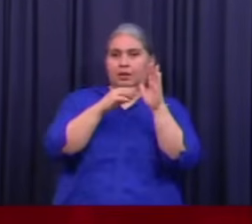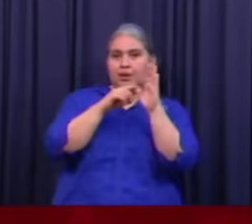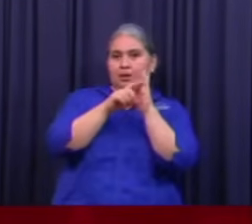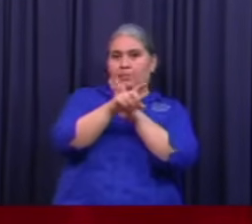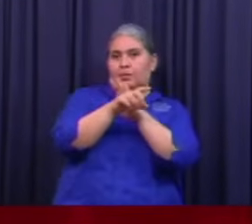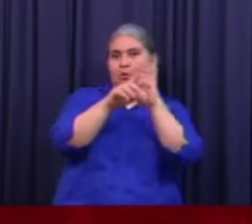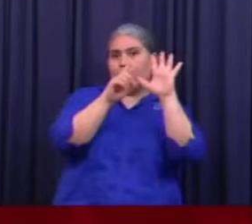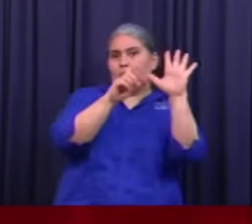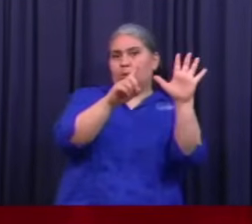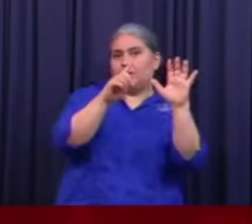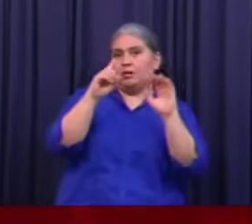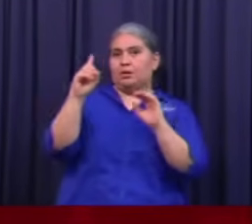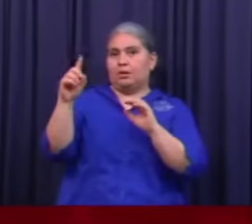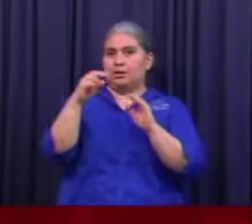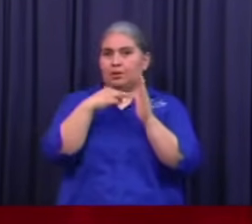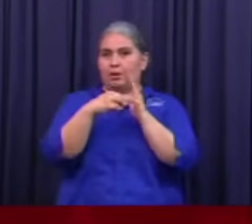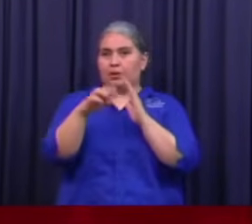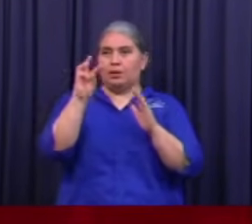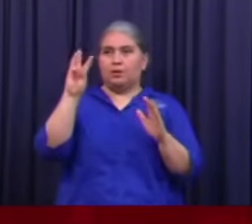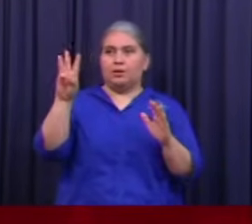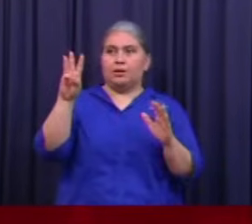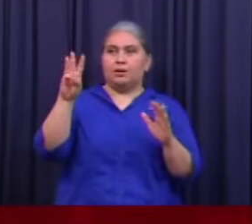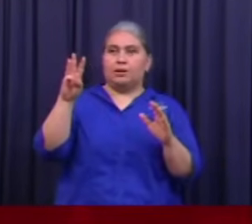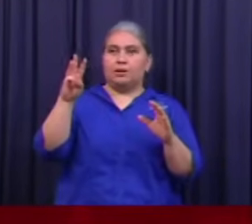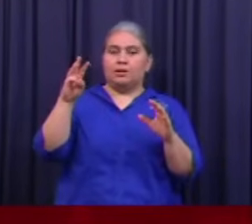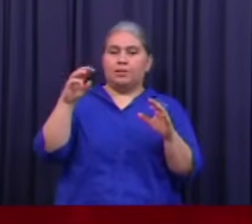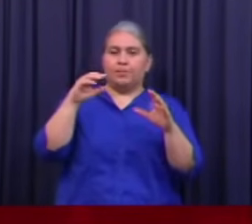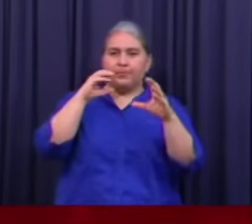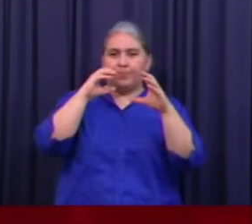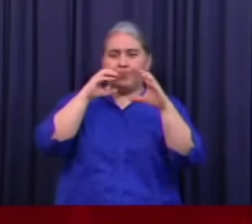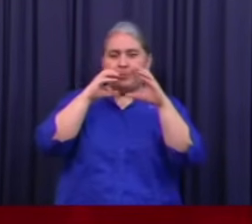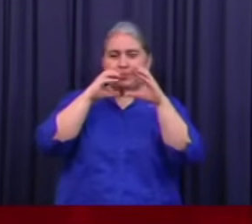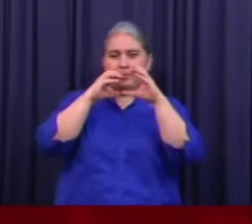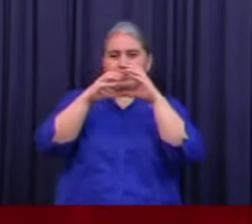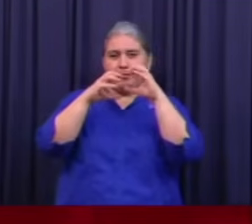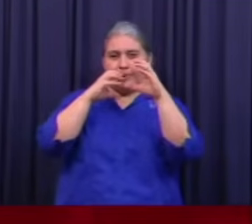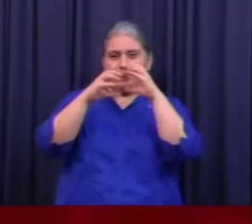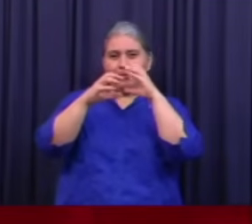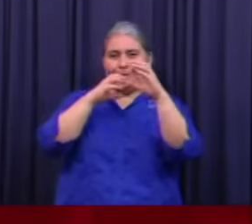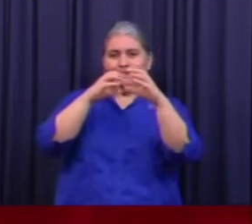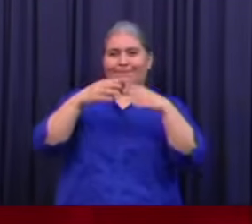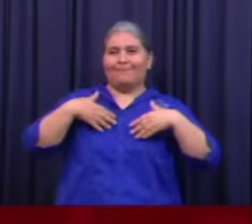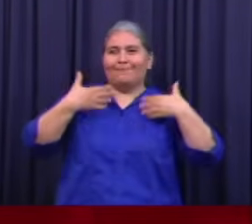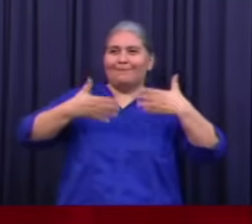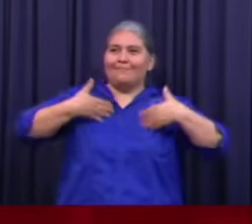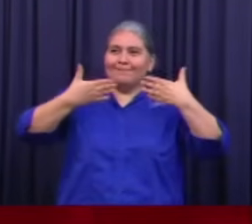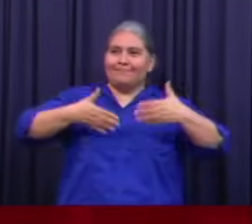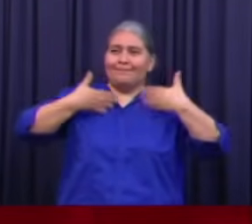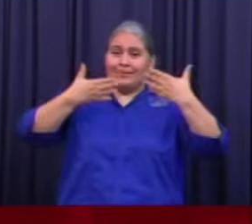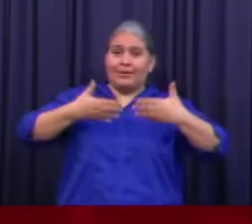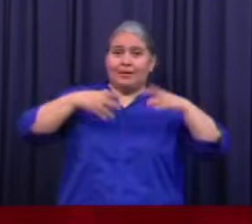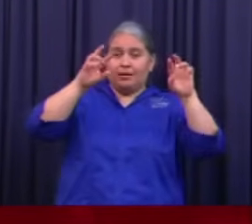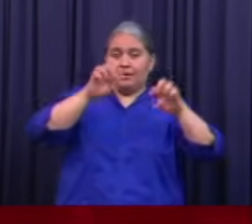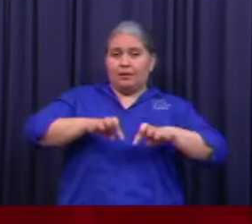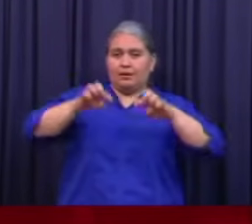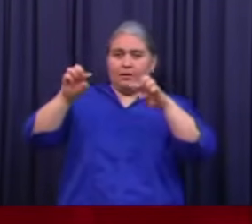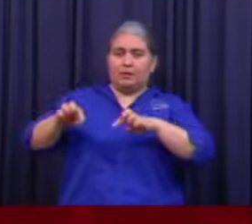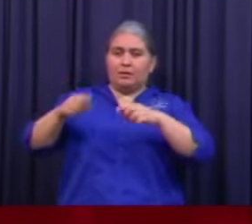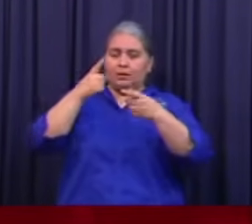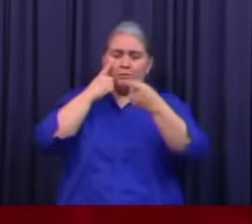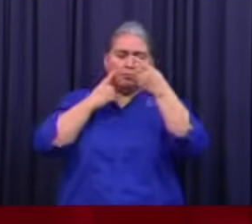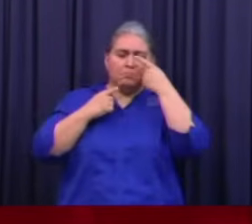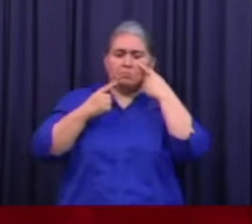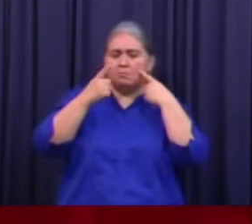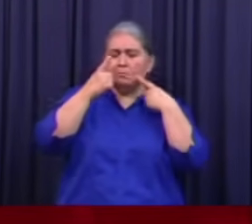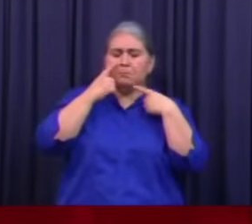lloran en Sion si alguno que ha estado llorando en el nombre Jesús basado en Isaías 613 alegría para